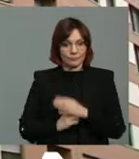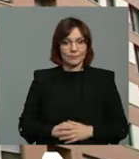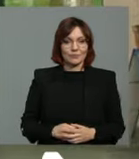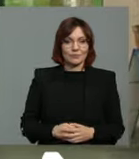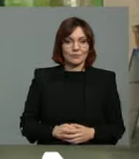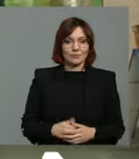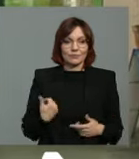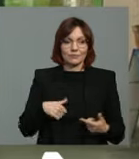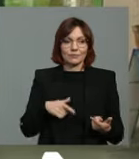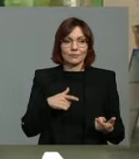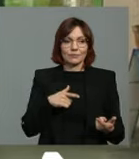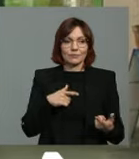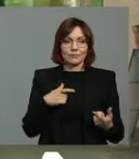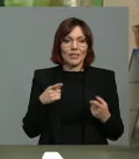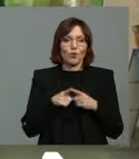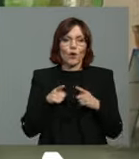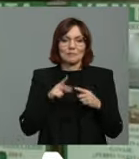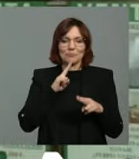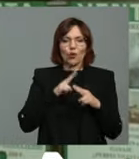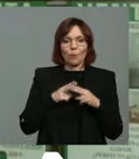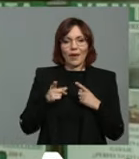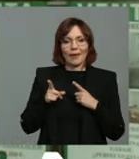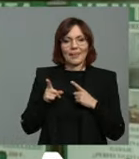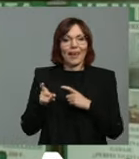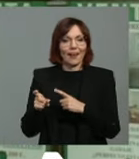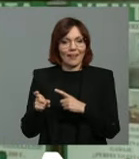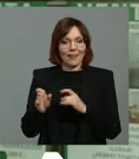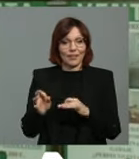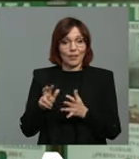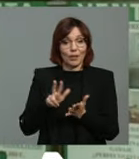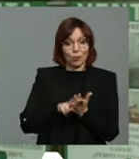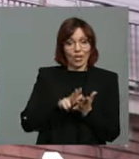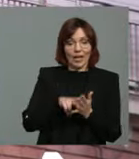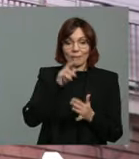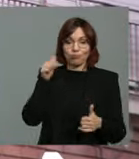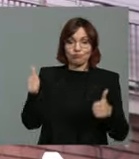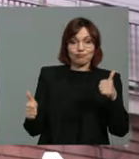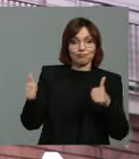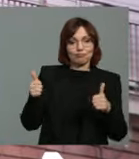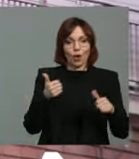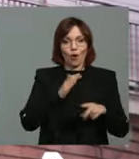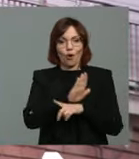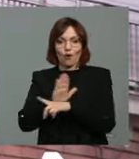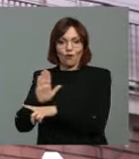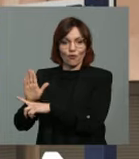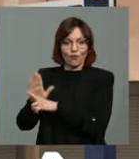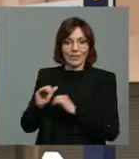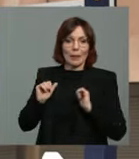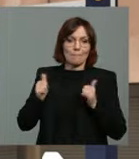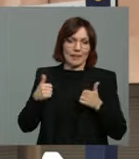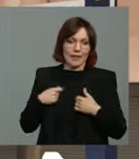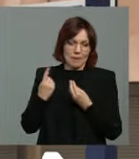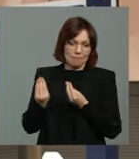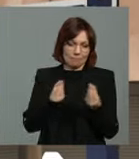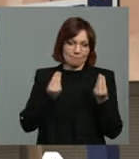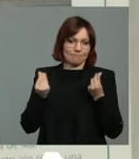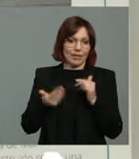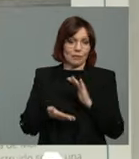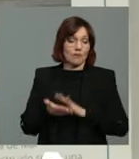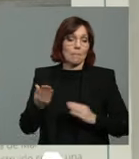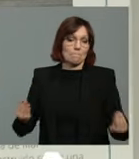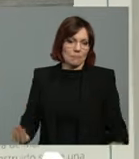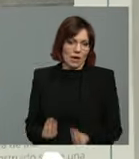suele gustar mucho decir de la guerra hipotecaria está comenzando y prevemos que se vaya intensificando en los próximos meses de hecho hay